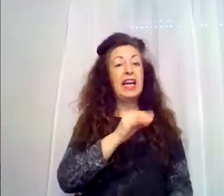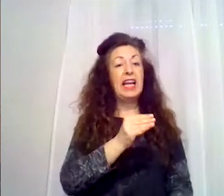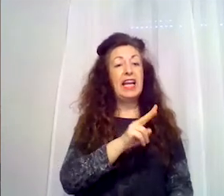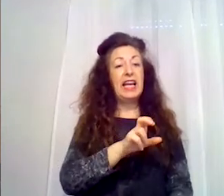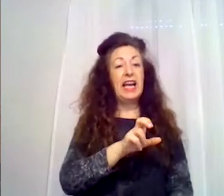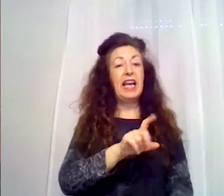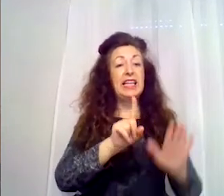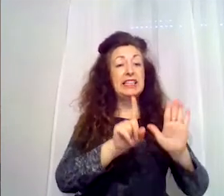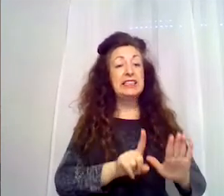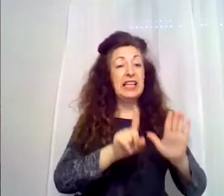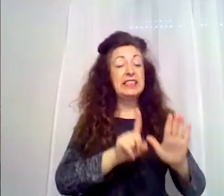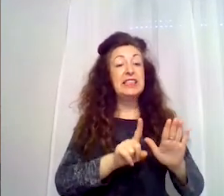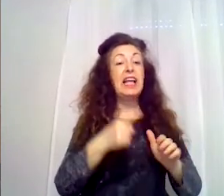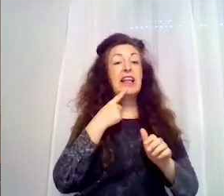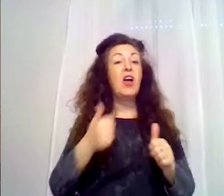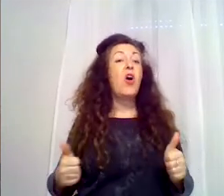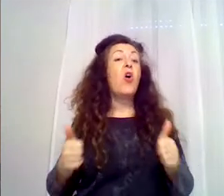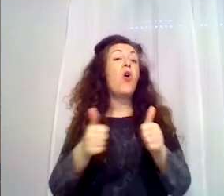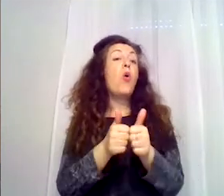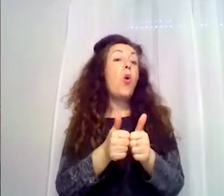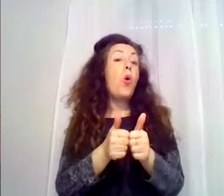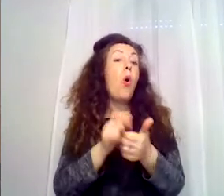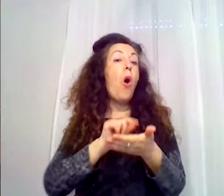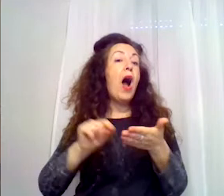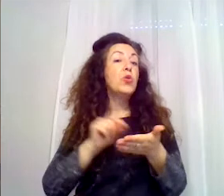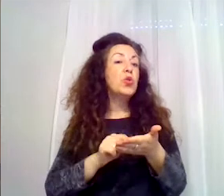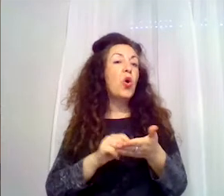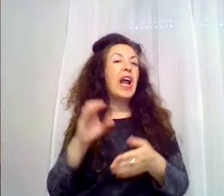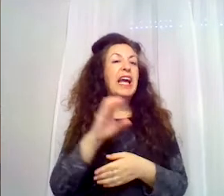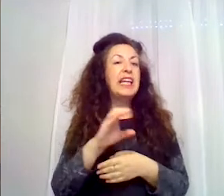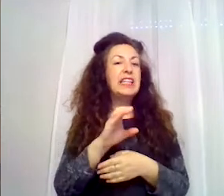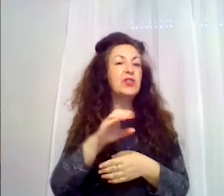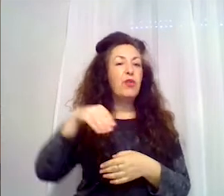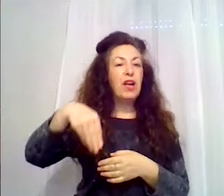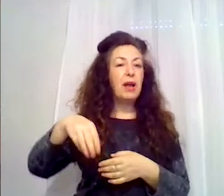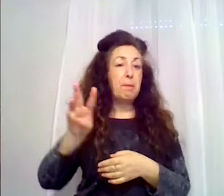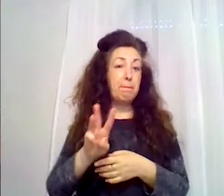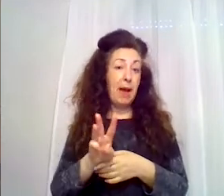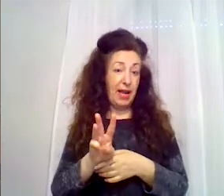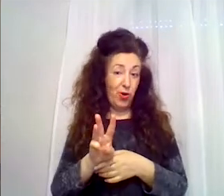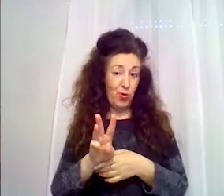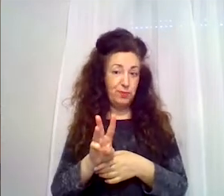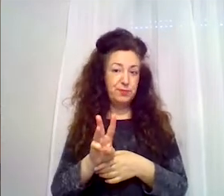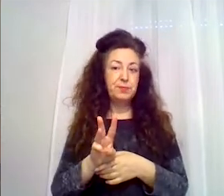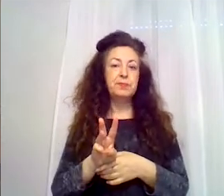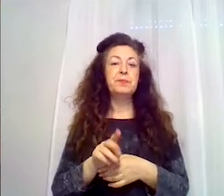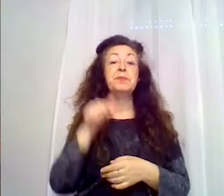Marlowe aquel año de 1593, no tanto que él sea el autor de las obras de Shakespeare, que bueno, que se